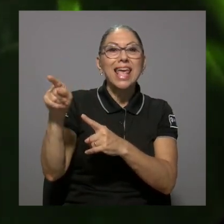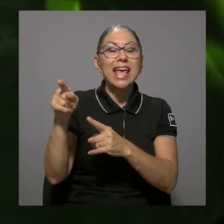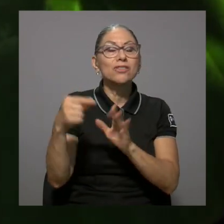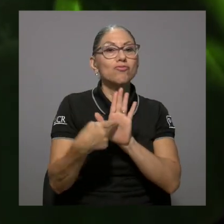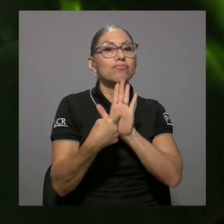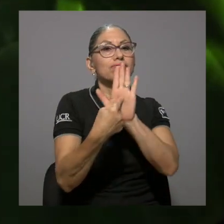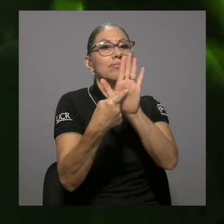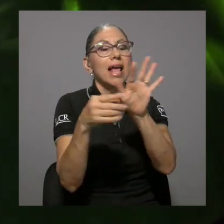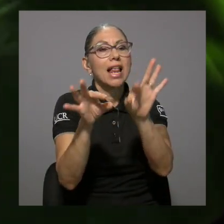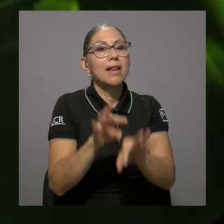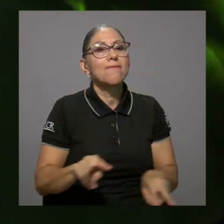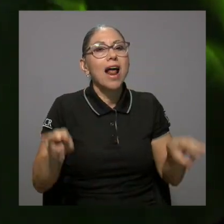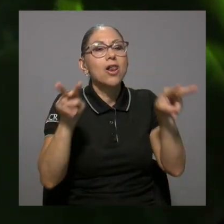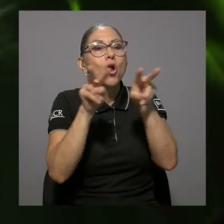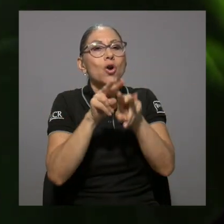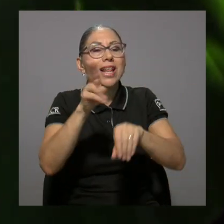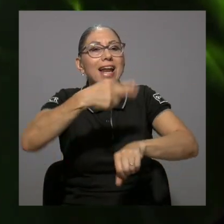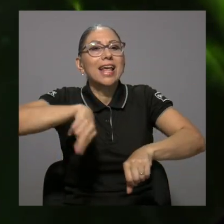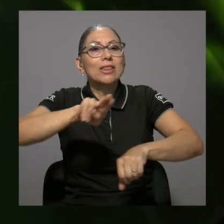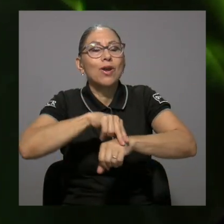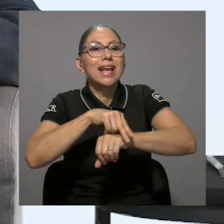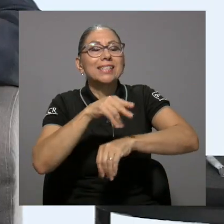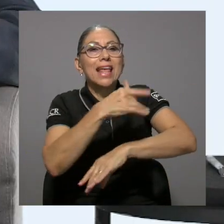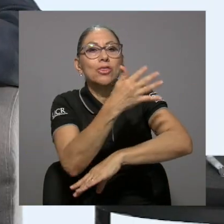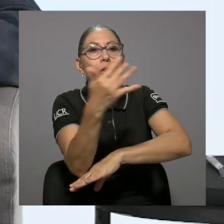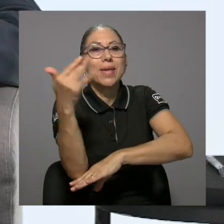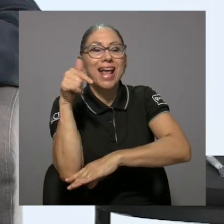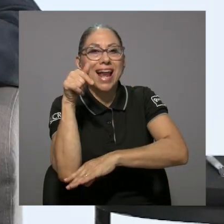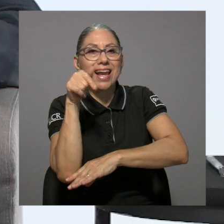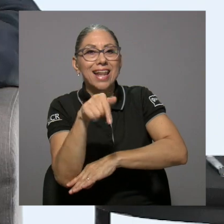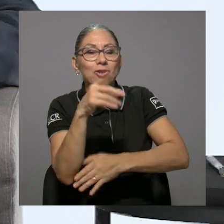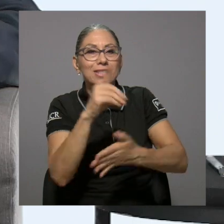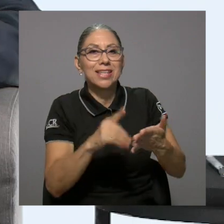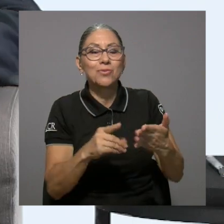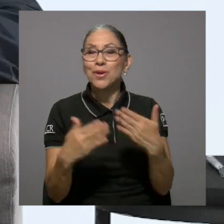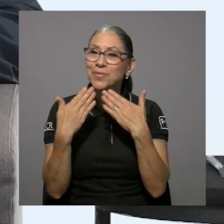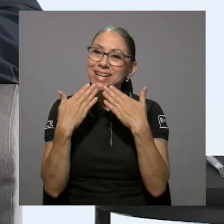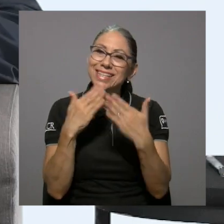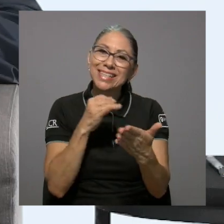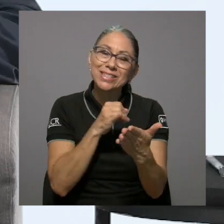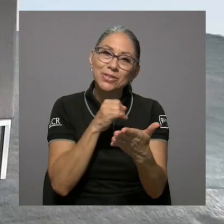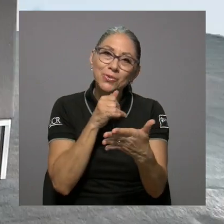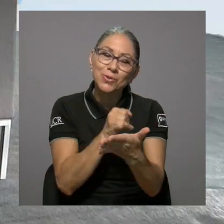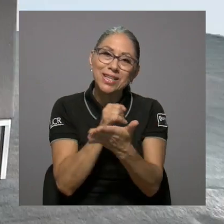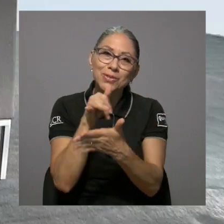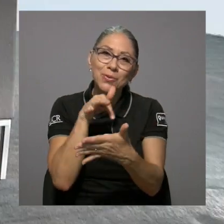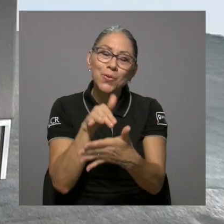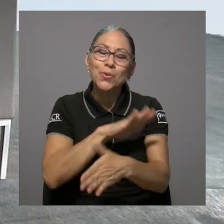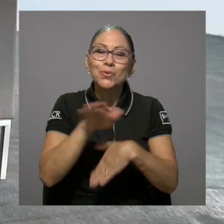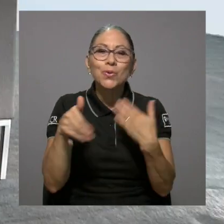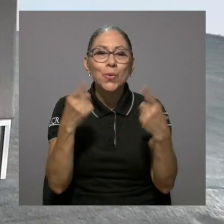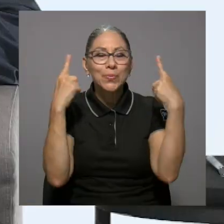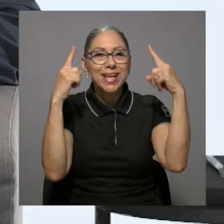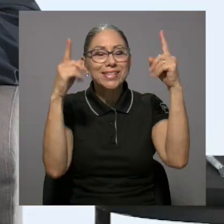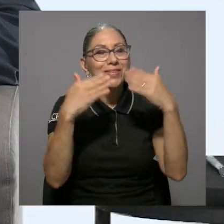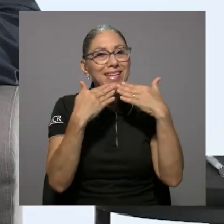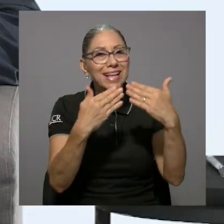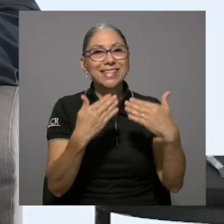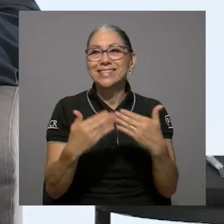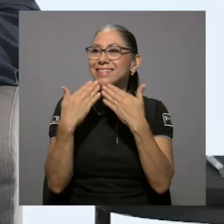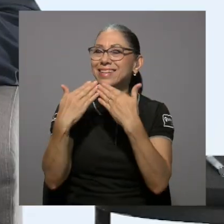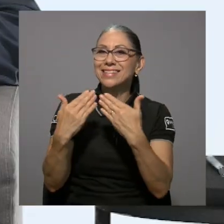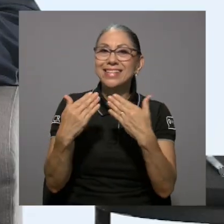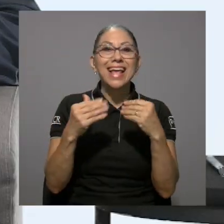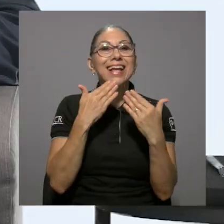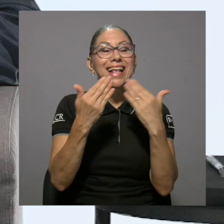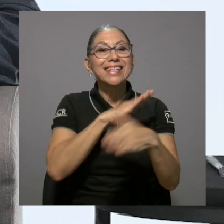naturaleza tropical en el diseño. Bueno, muchos éxitos en sus estudios y muchísimas gracias, Laura. Muchas gracias a usted. Gracias a todas y